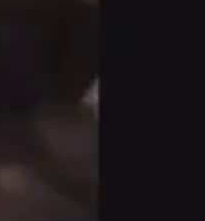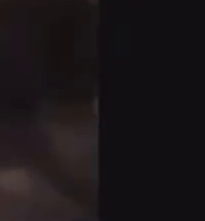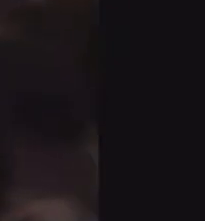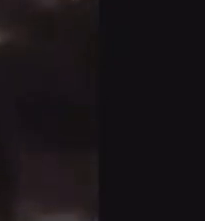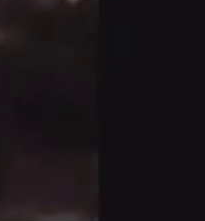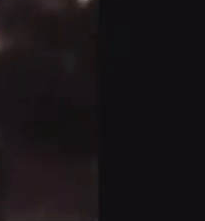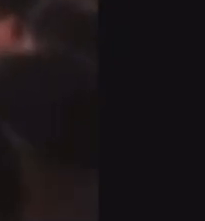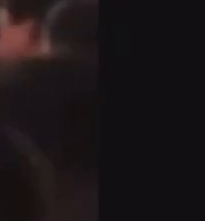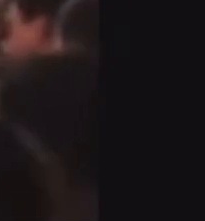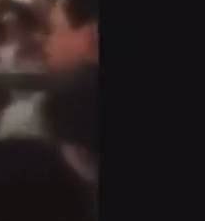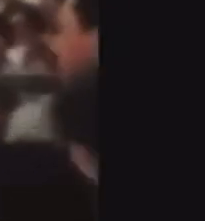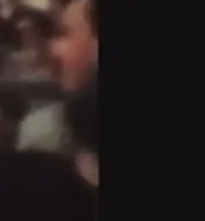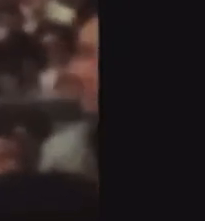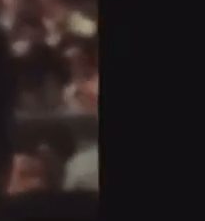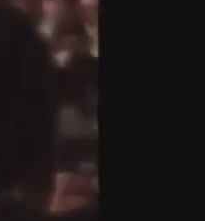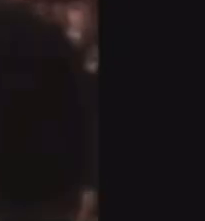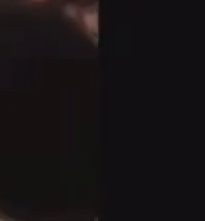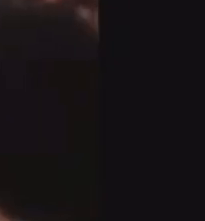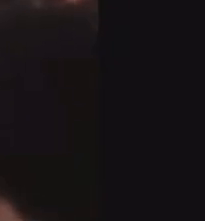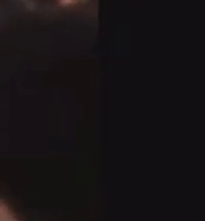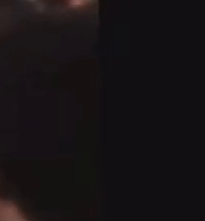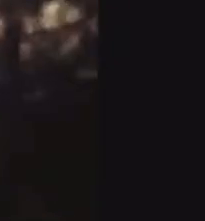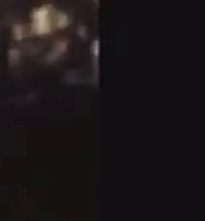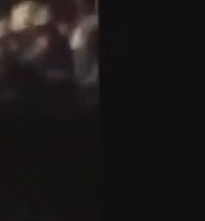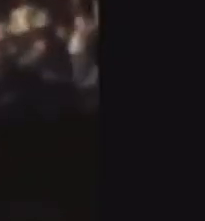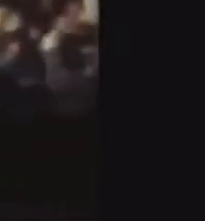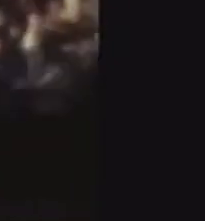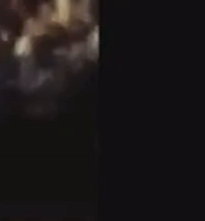Si es nuestro el 1 de